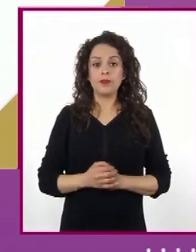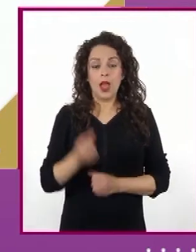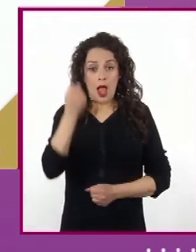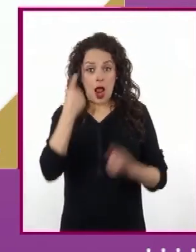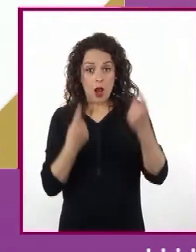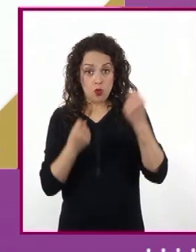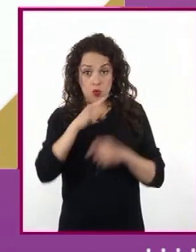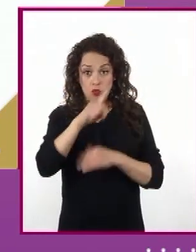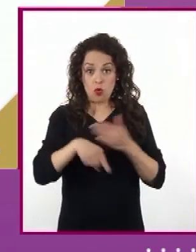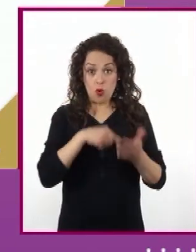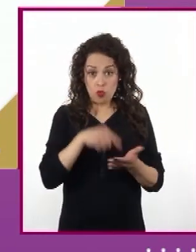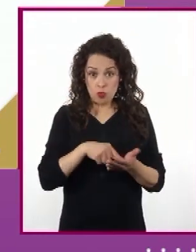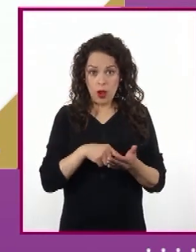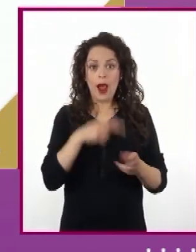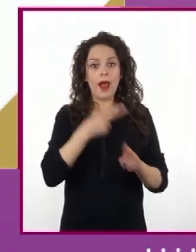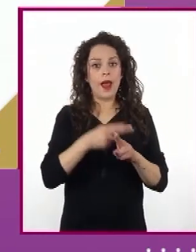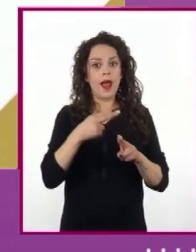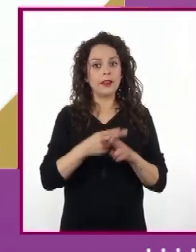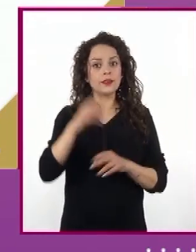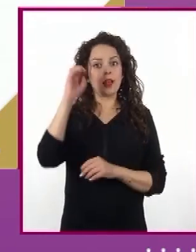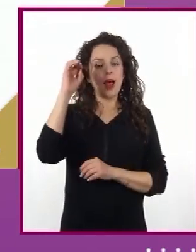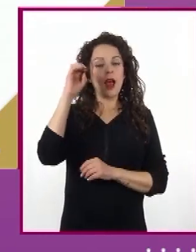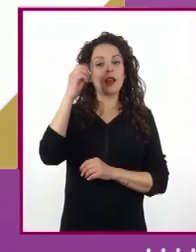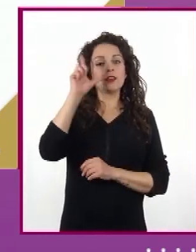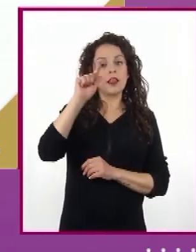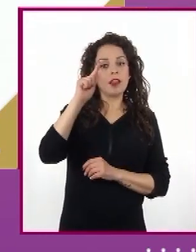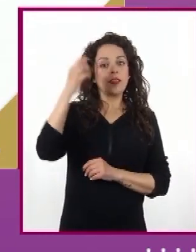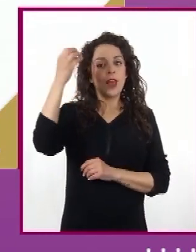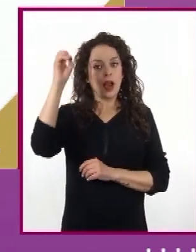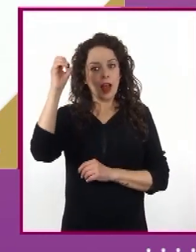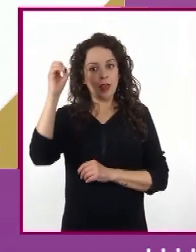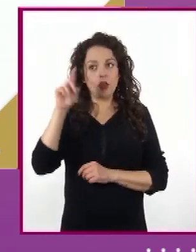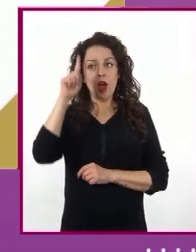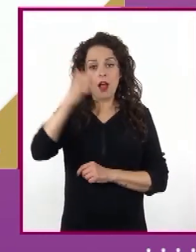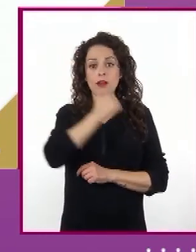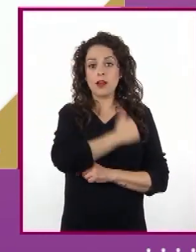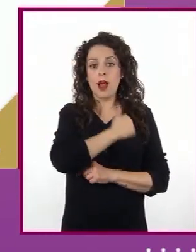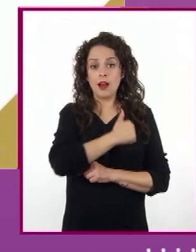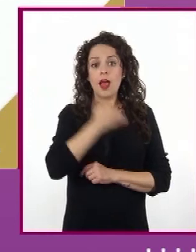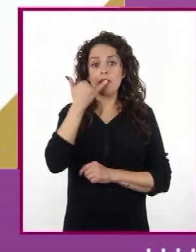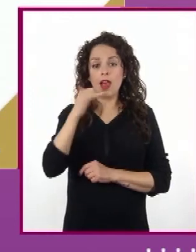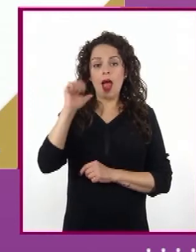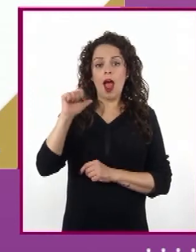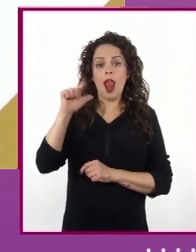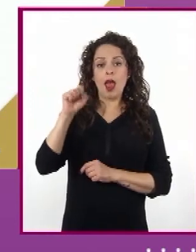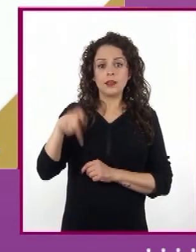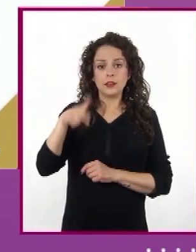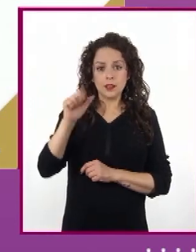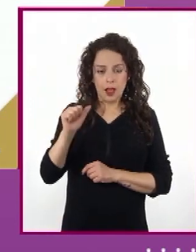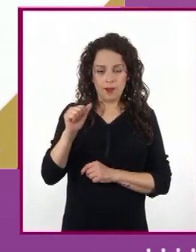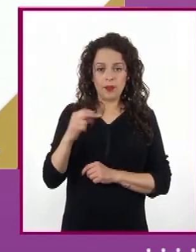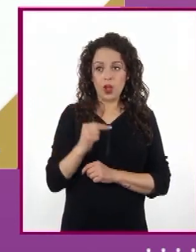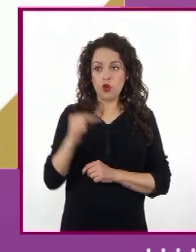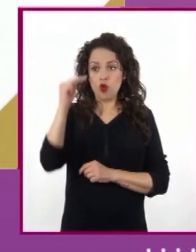lugares hasta los 70 grados, al interior de Canadá y Alaska, norte de Europa y gran parte de